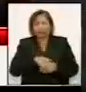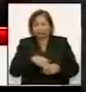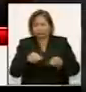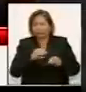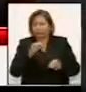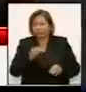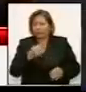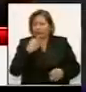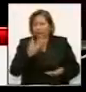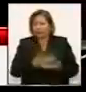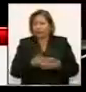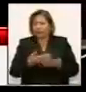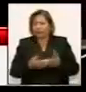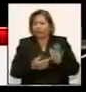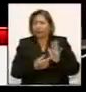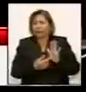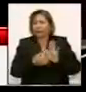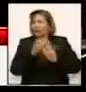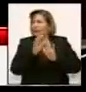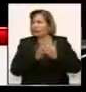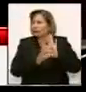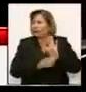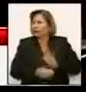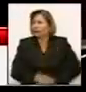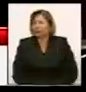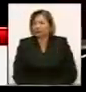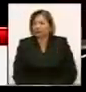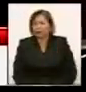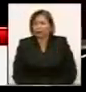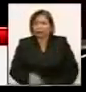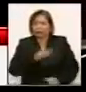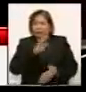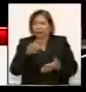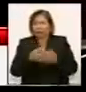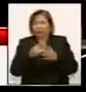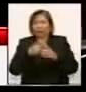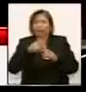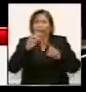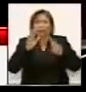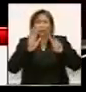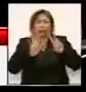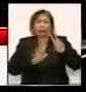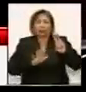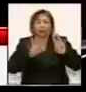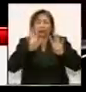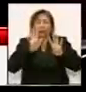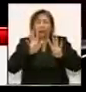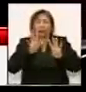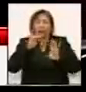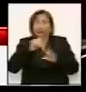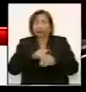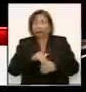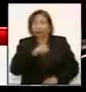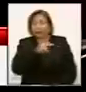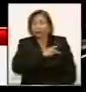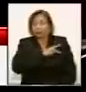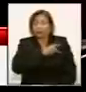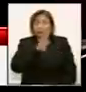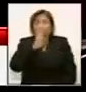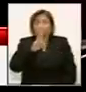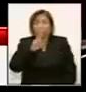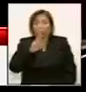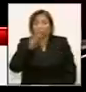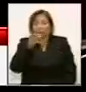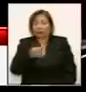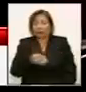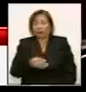votación. Y acá tengo la votación de todo el Congreso, presidente. Todos a favor, 79 votos a favor. Fuerza Popular, 42